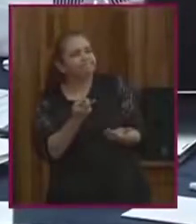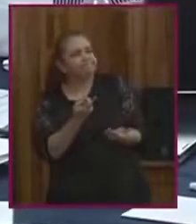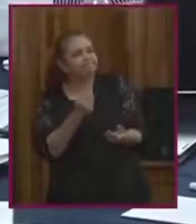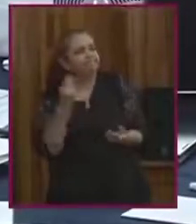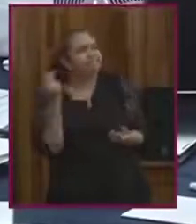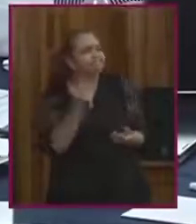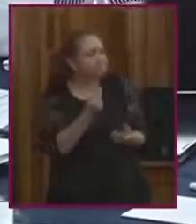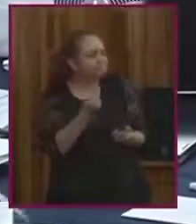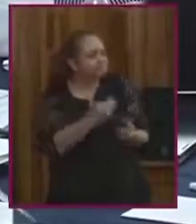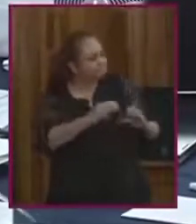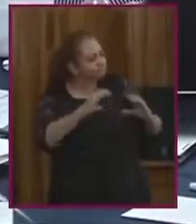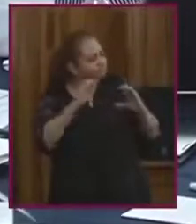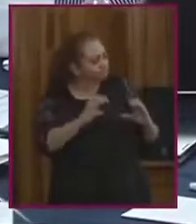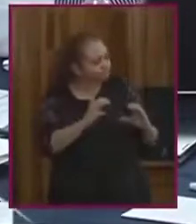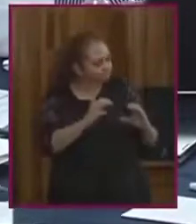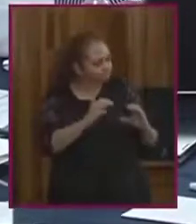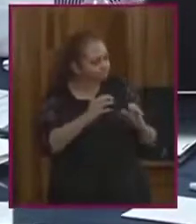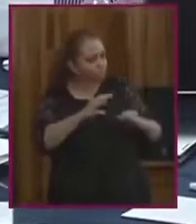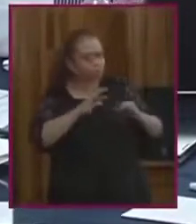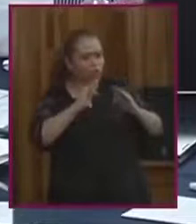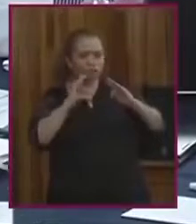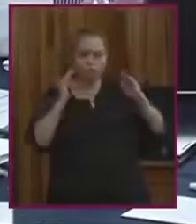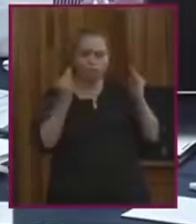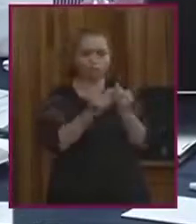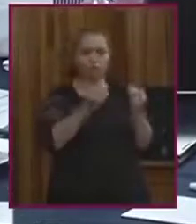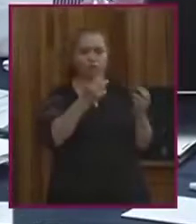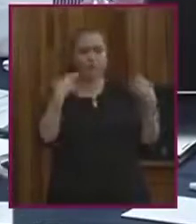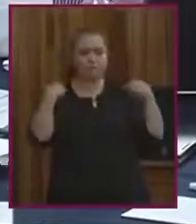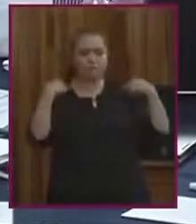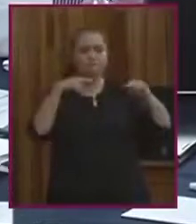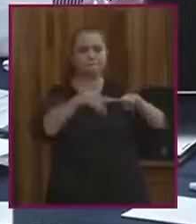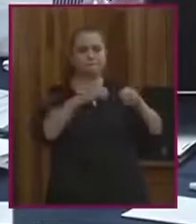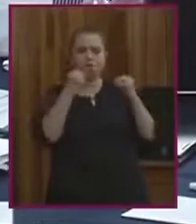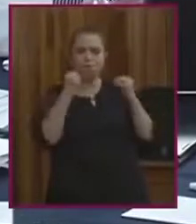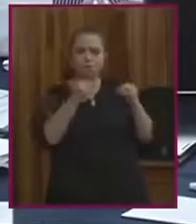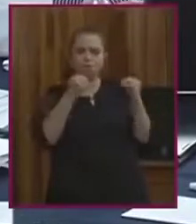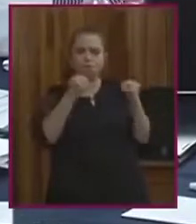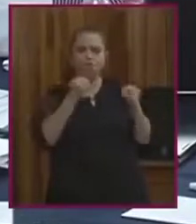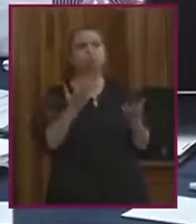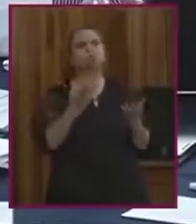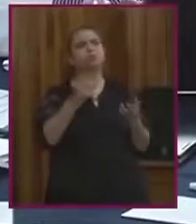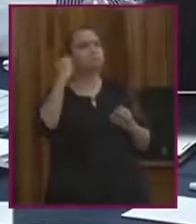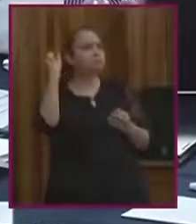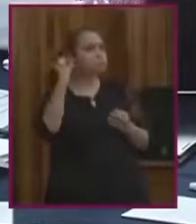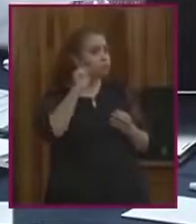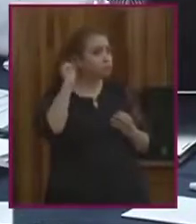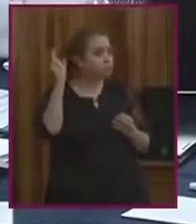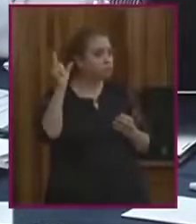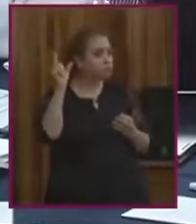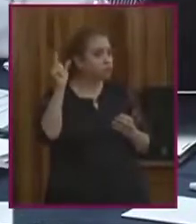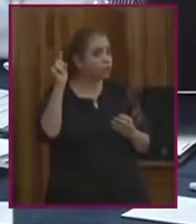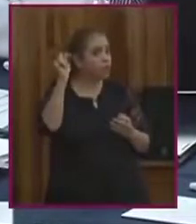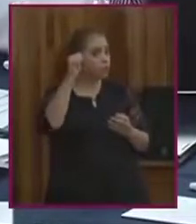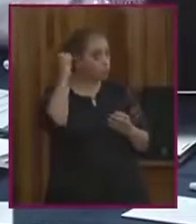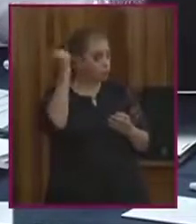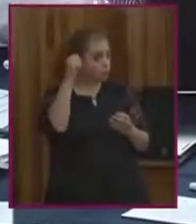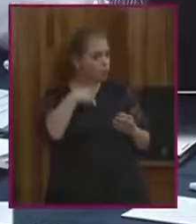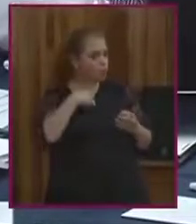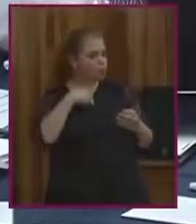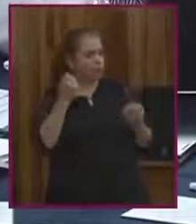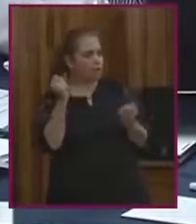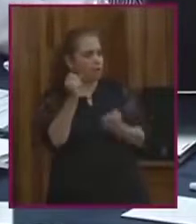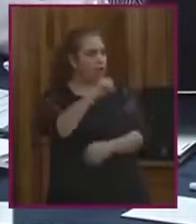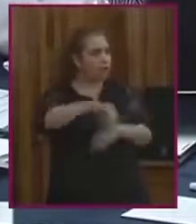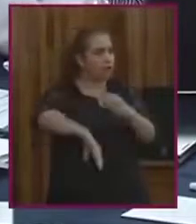cuidar esta formación de los docentes, porque muchos teóricos afirman que, bueno, el éxito o el fracaso de las